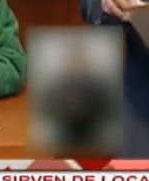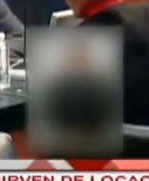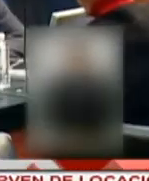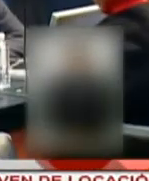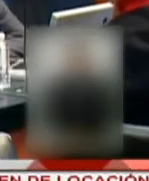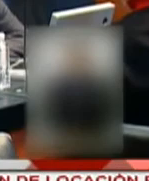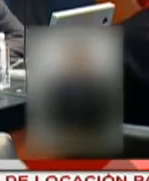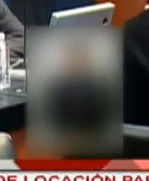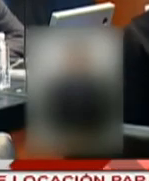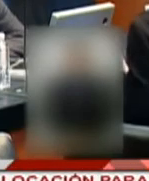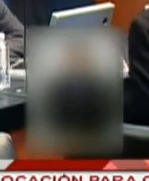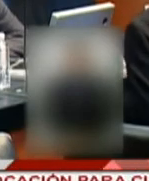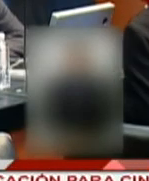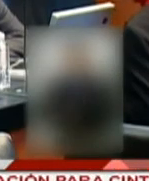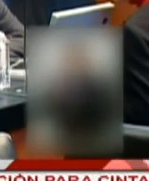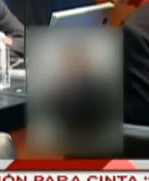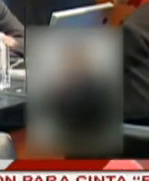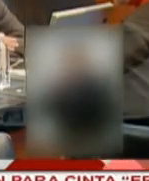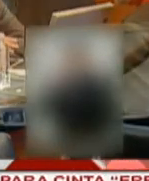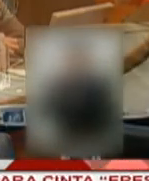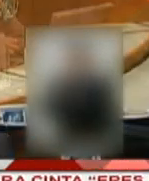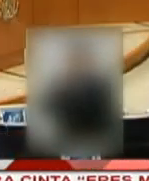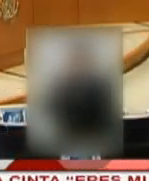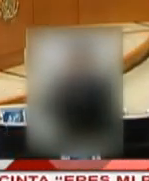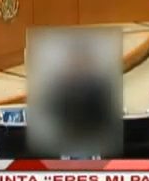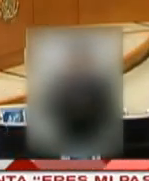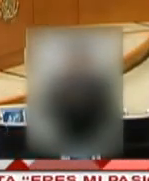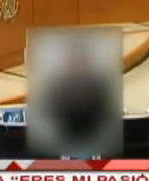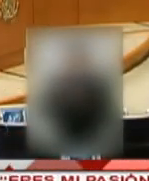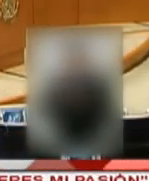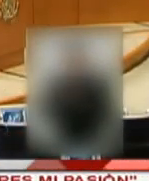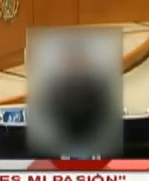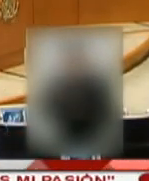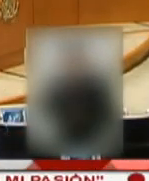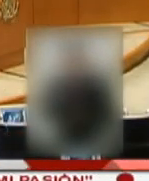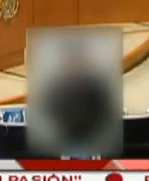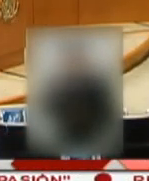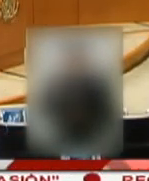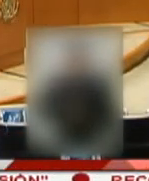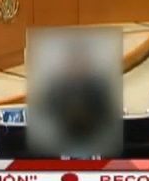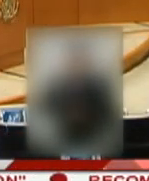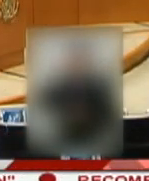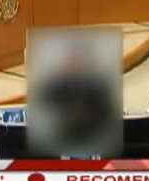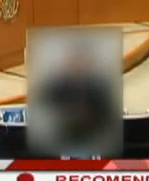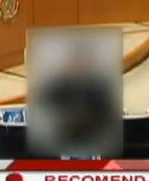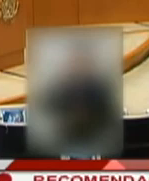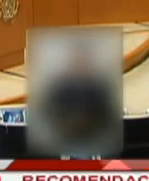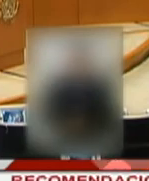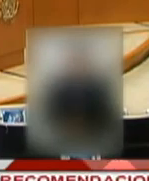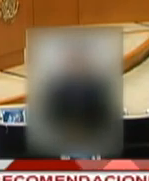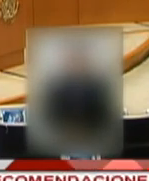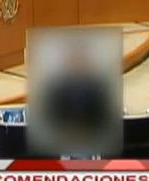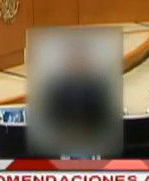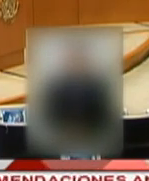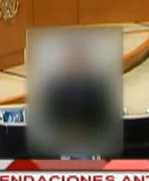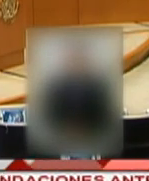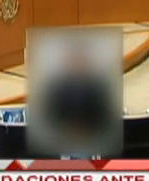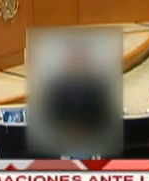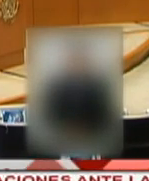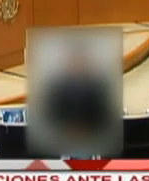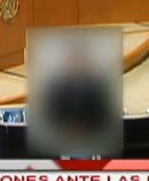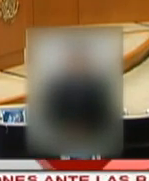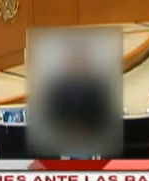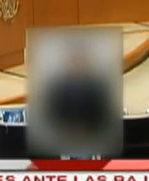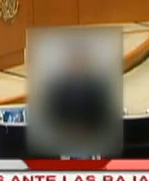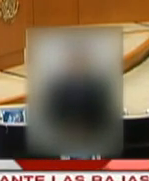interior en nuestra primera constitución como país independiente, y en las 3 sucesivas constituciones, es decir, en las 4 que ha tenido nuestro país, ha